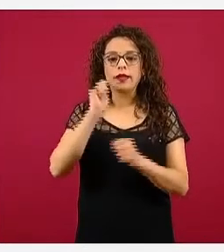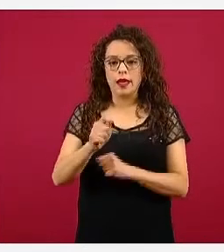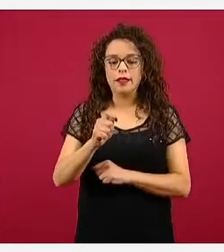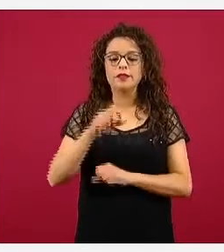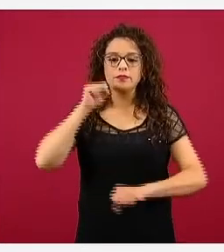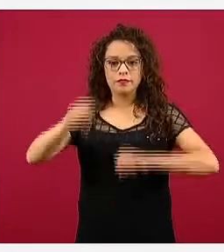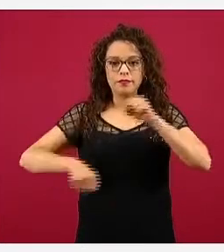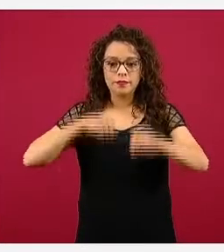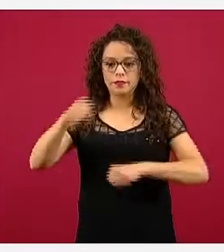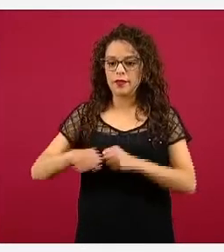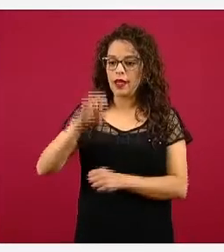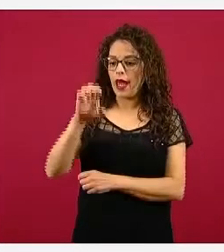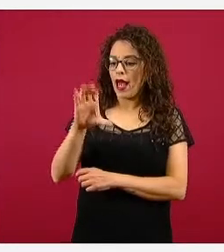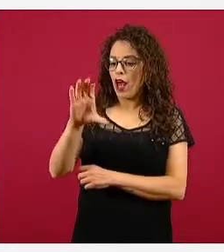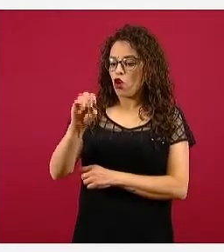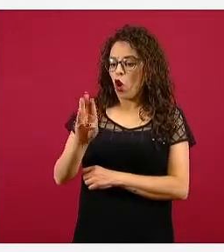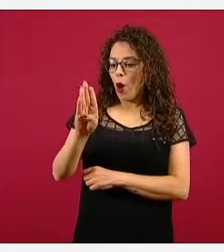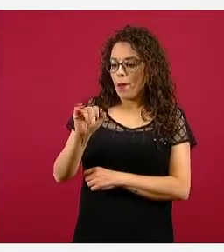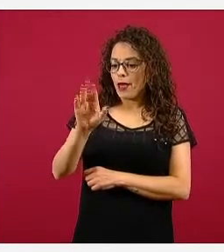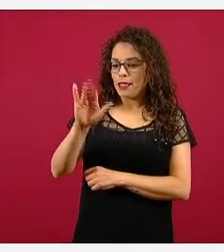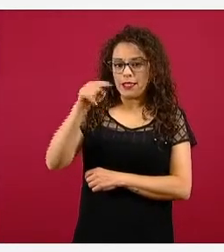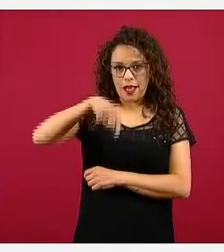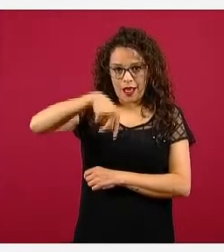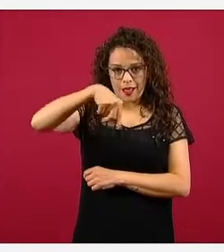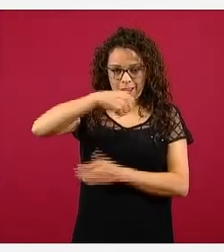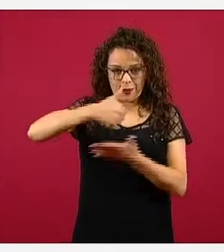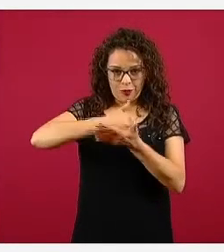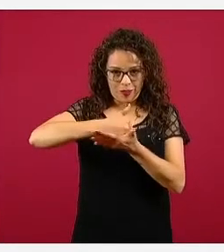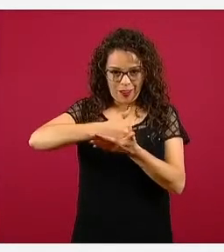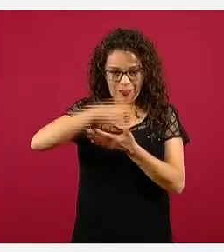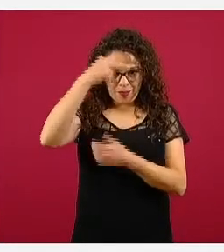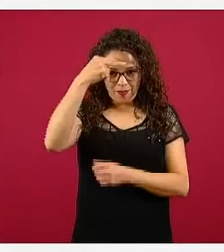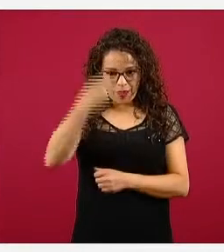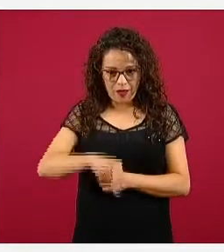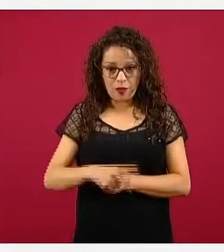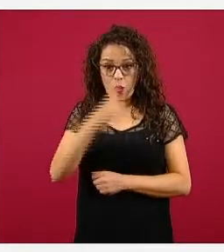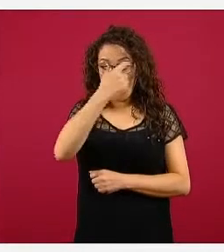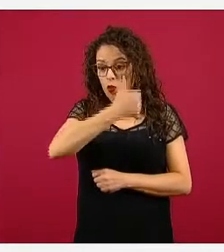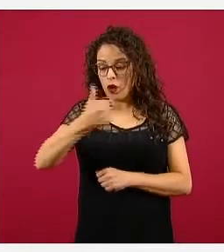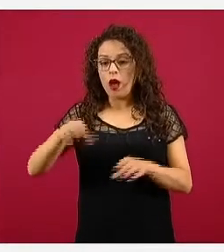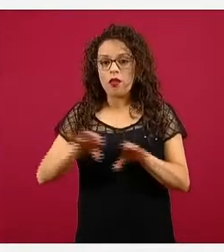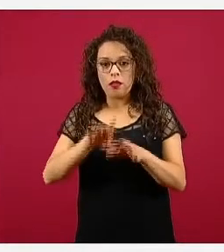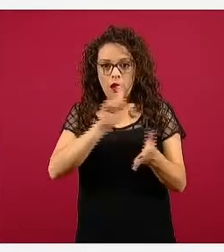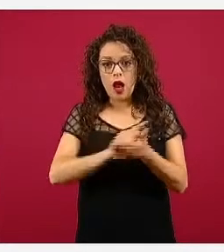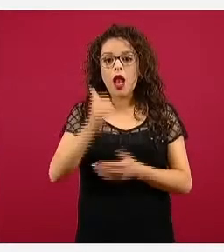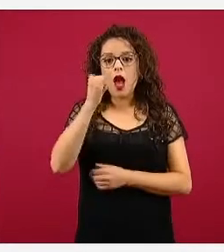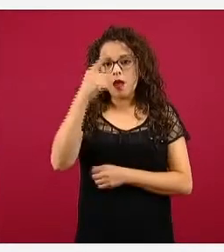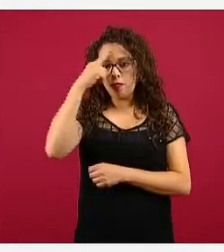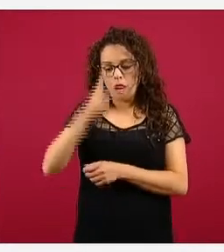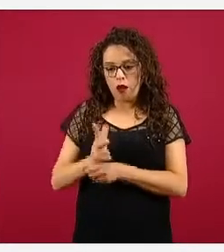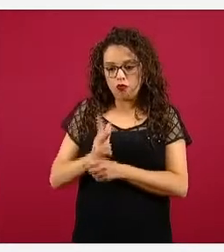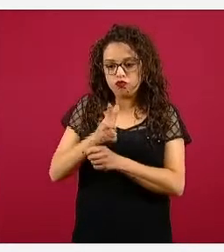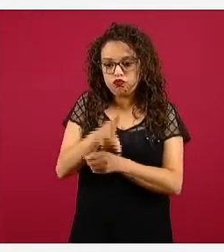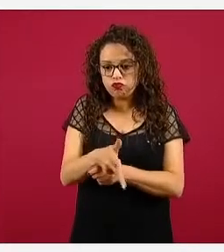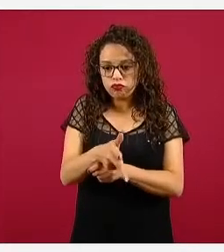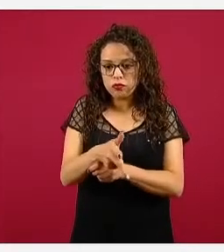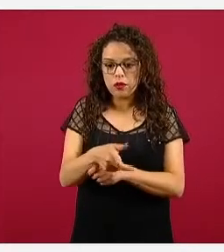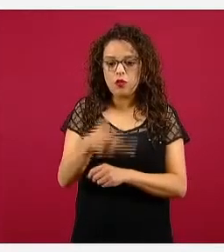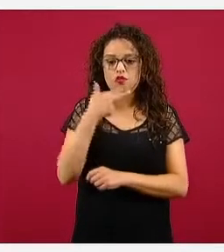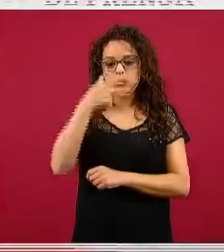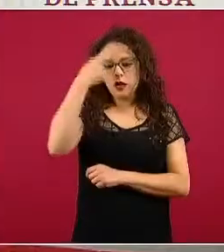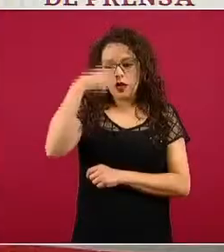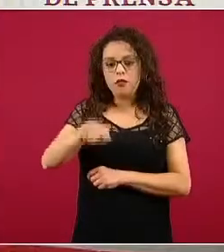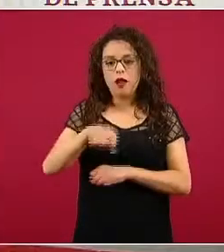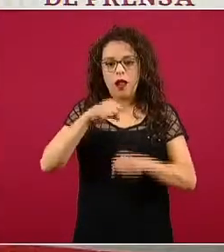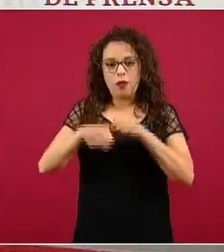ciudad, se hace la limpieza después de ciertos usos en cada una de las bicicletas, incluso en el sistema de parquímetros, que las personas tienen que usarlo. La que sigue,